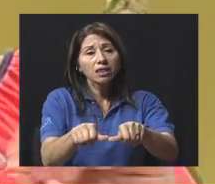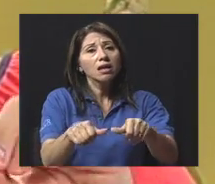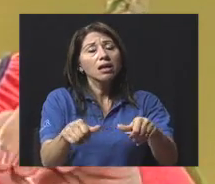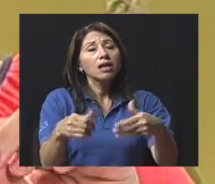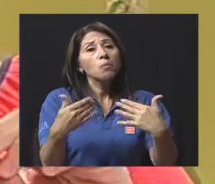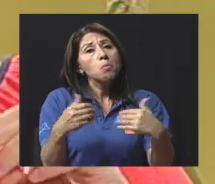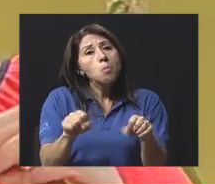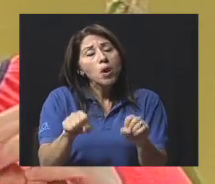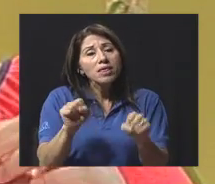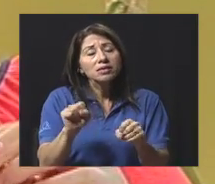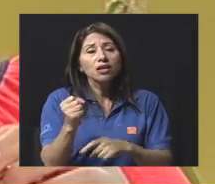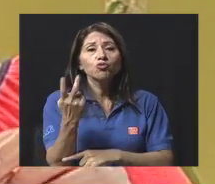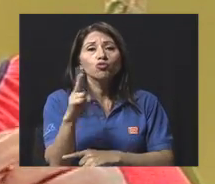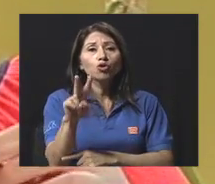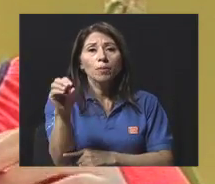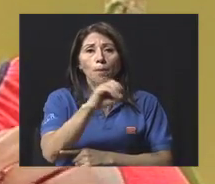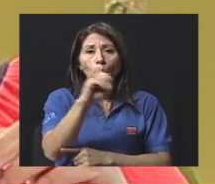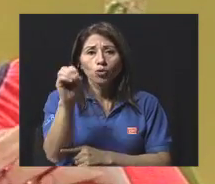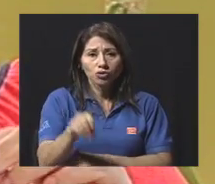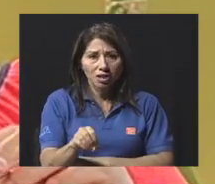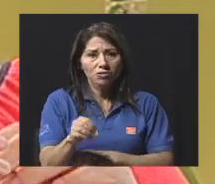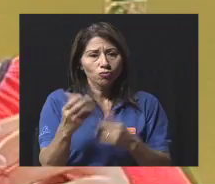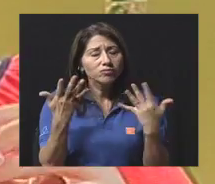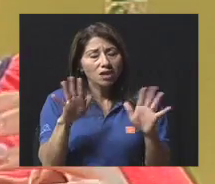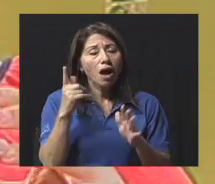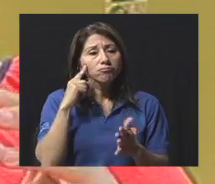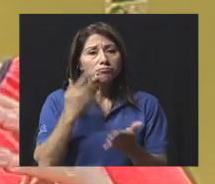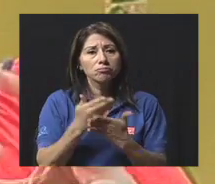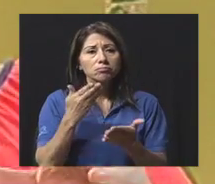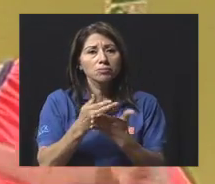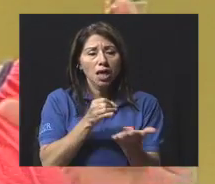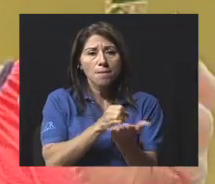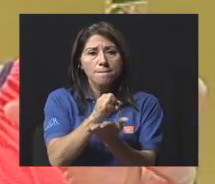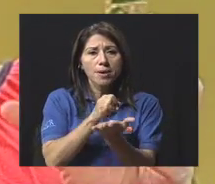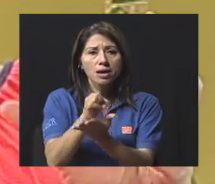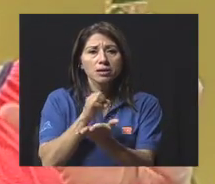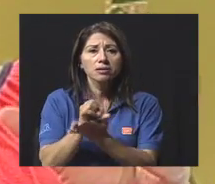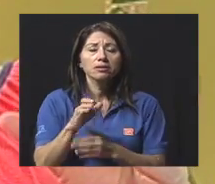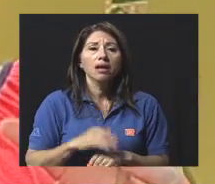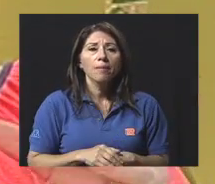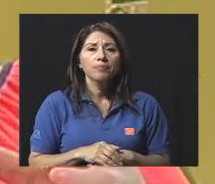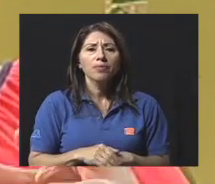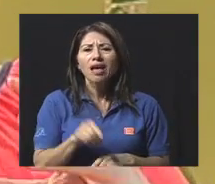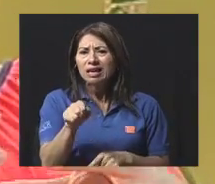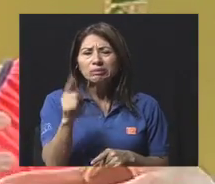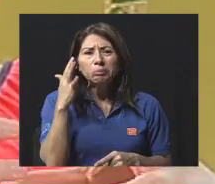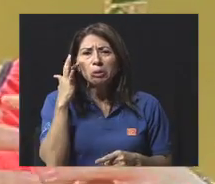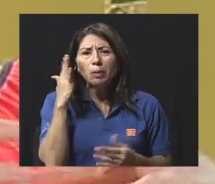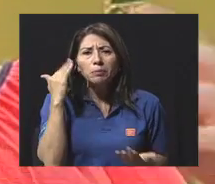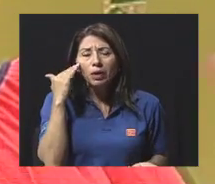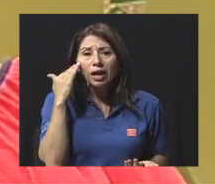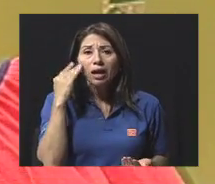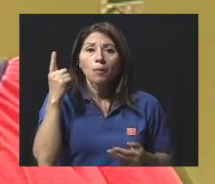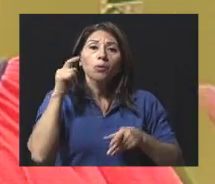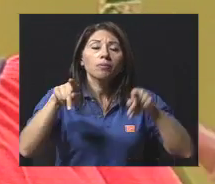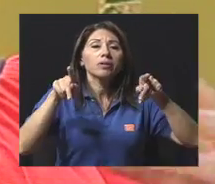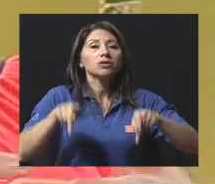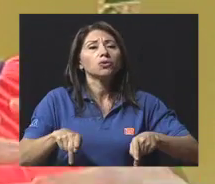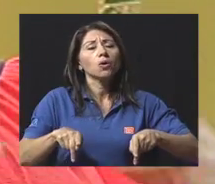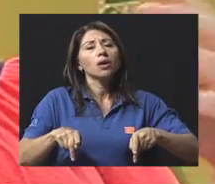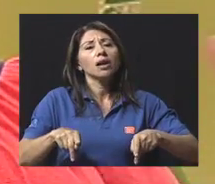estudio específico que puede llegar a ser hasta un 12 por y lo que realmente preocupa es eh un